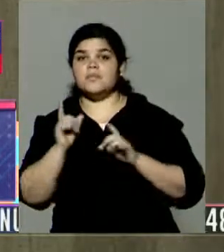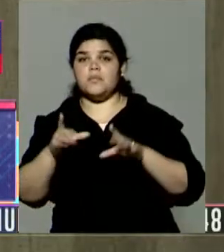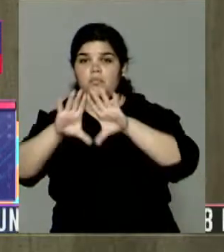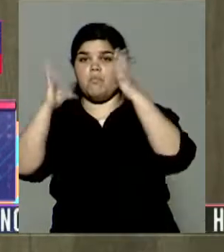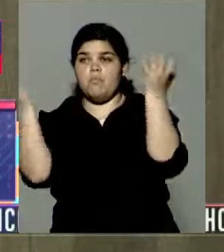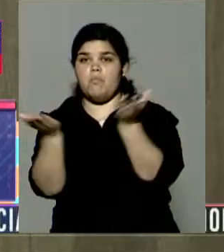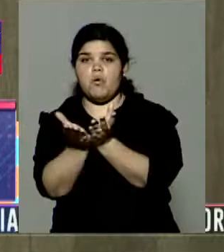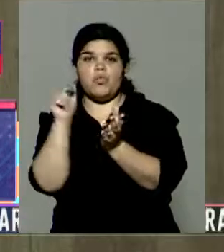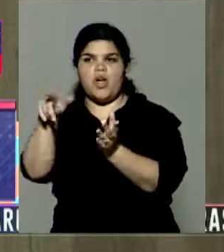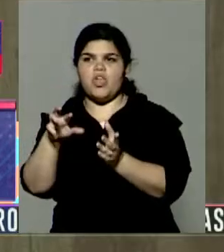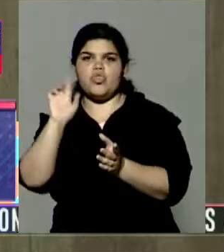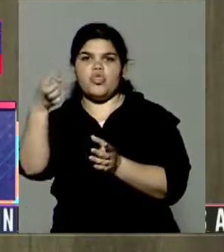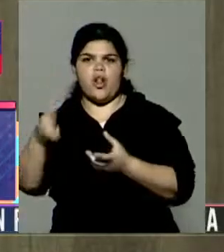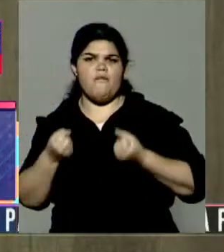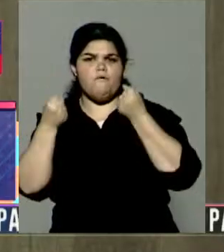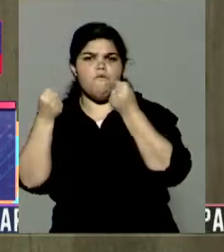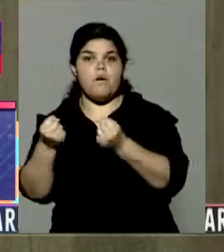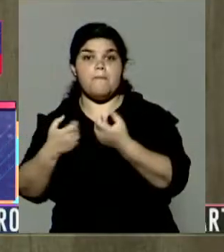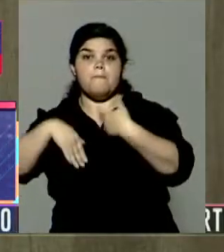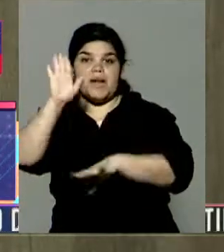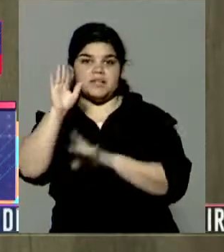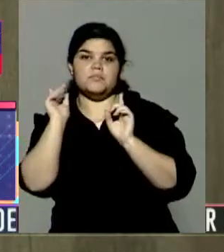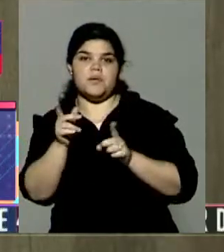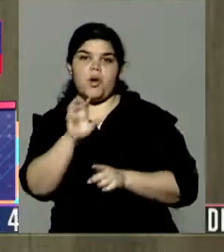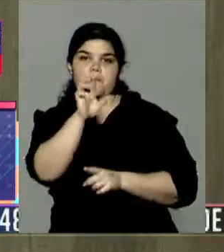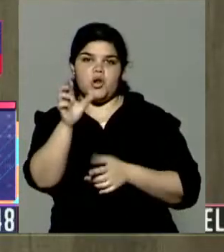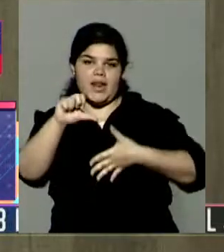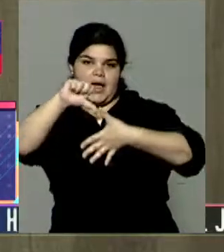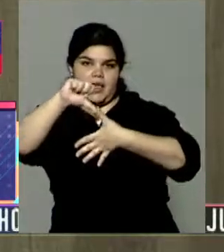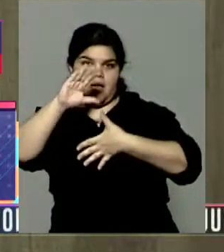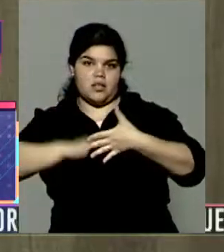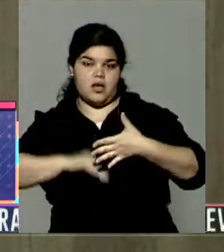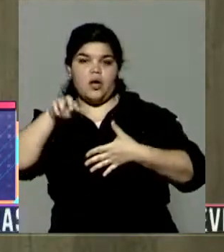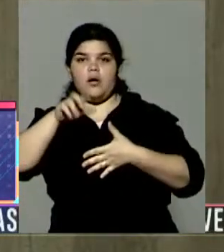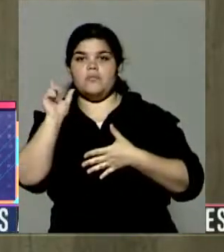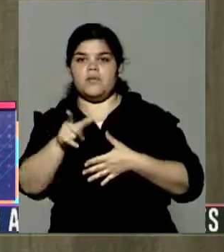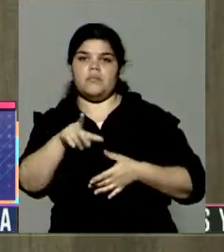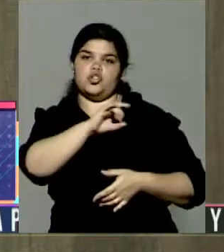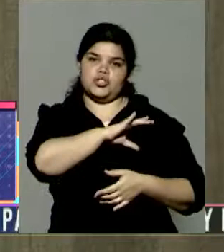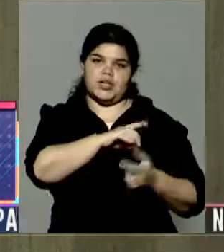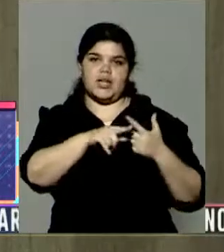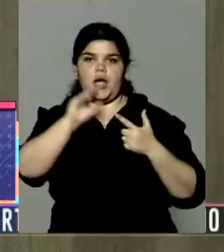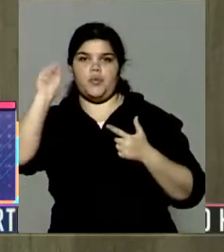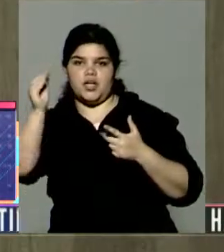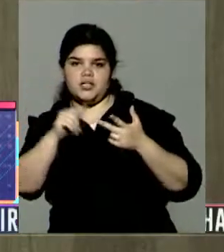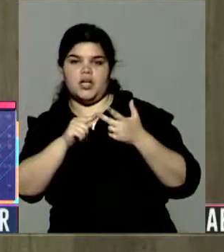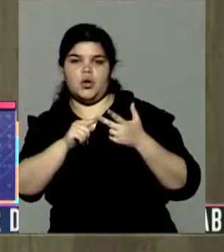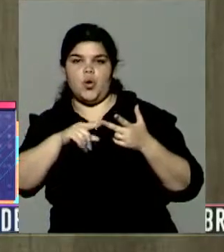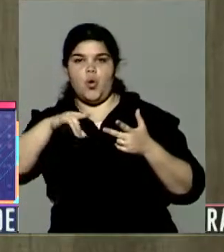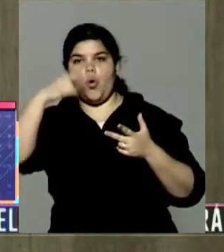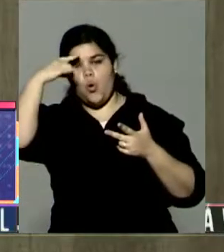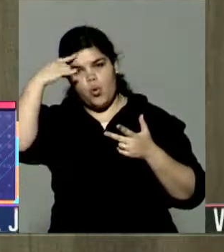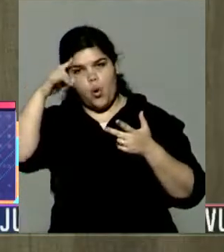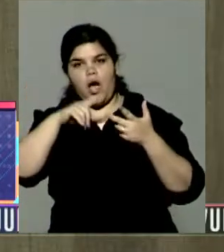el dólar se está fortaleciendo fundamentalmente contra las monedas de Latinoamérica. El caso de Chile, el caso de Brasil, el caso de Uruguay.